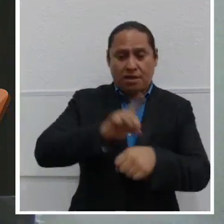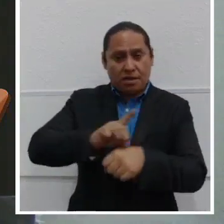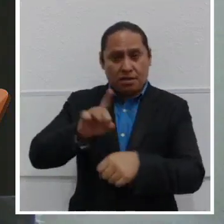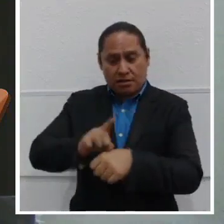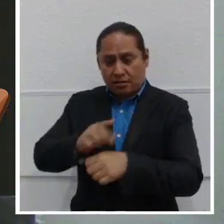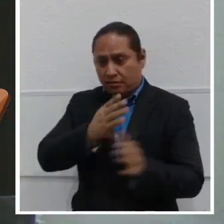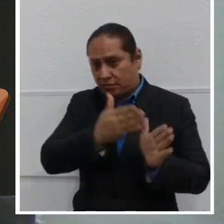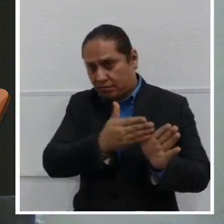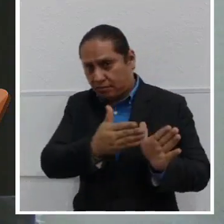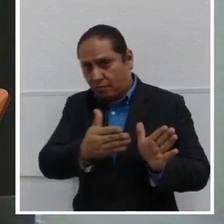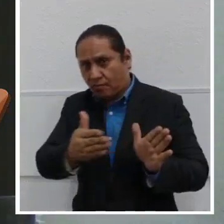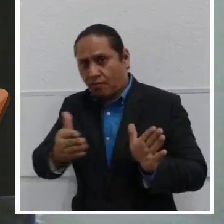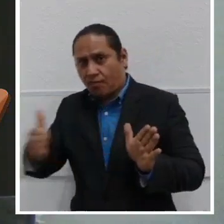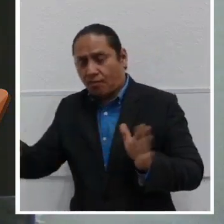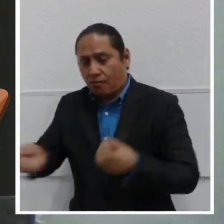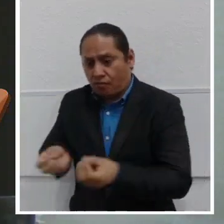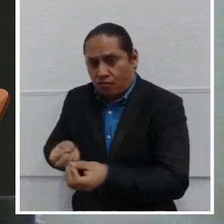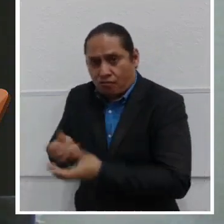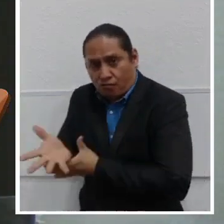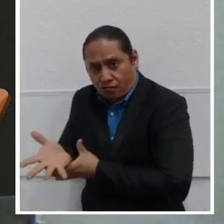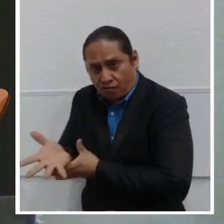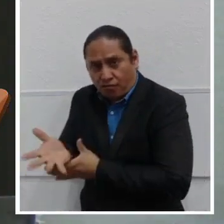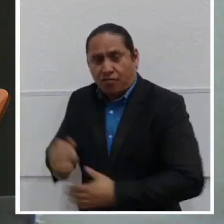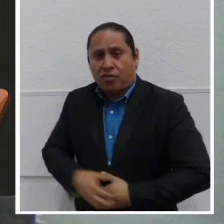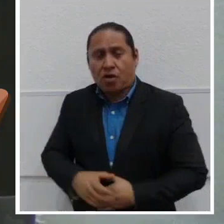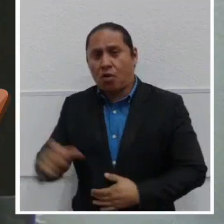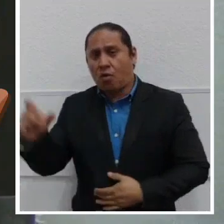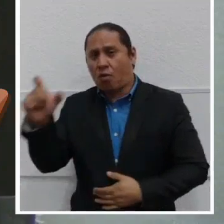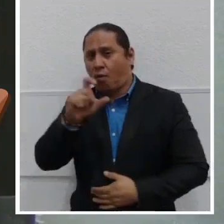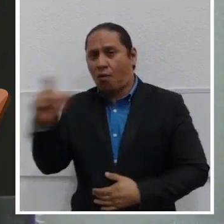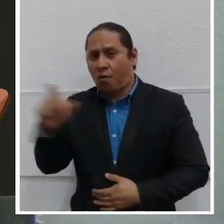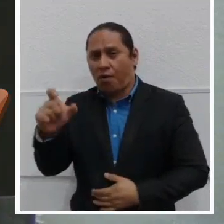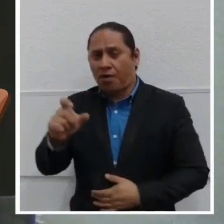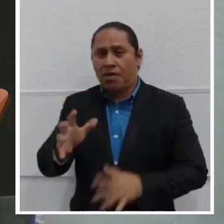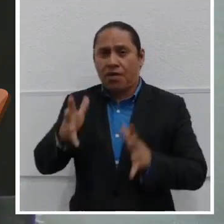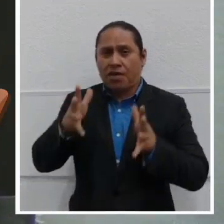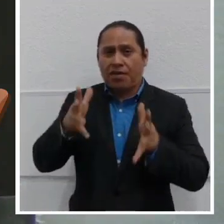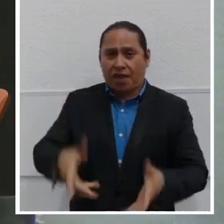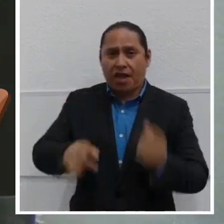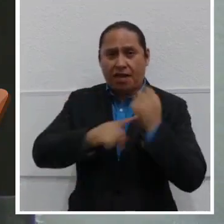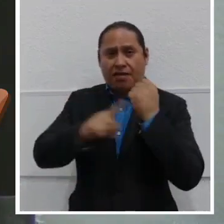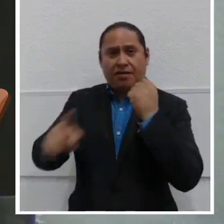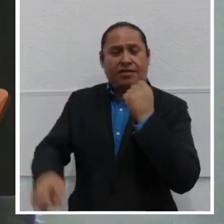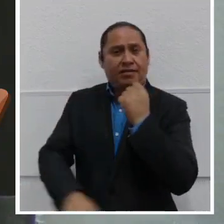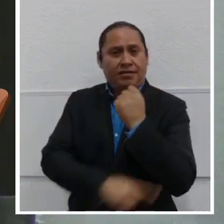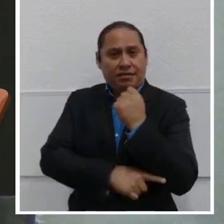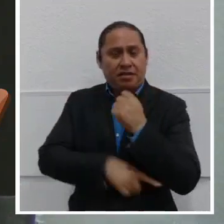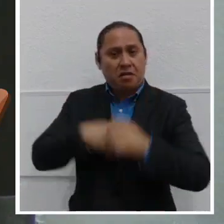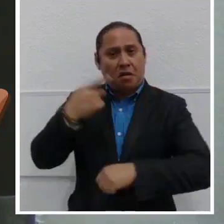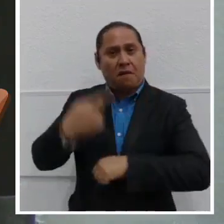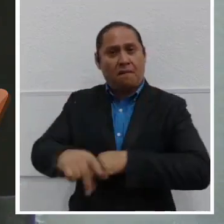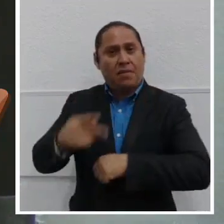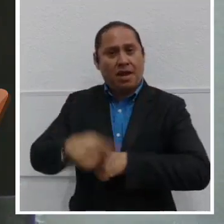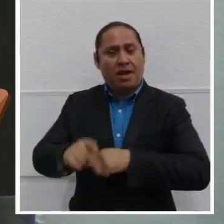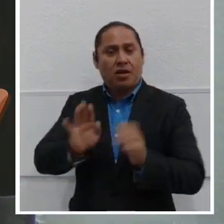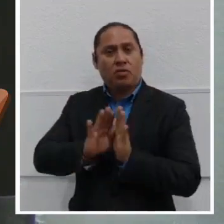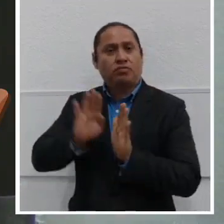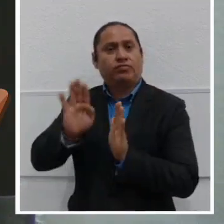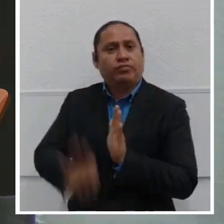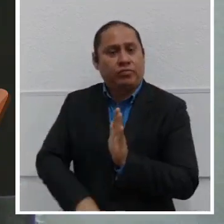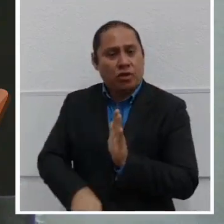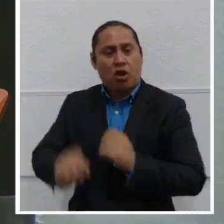a partir de la concepción o cuando la madre embarazada corra peligro de muerte